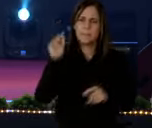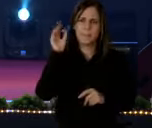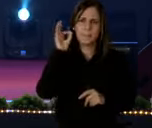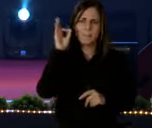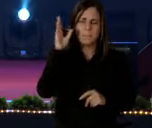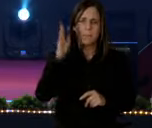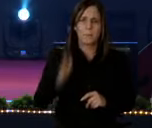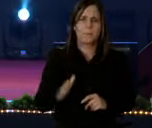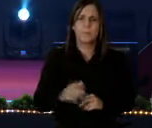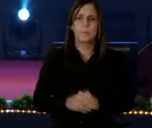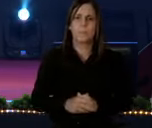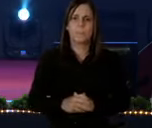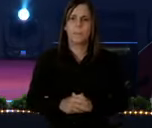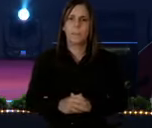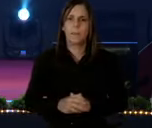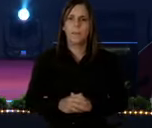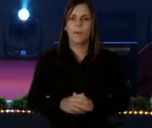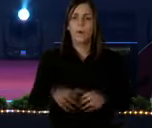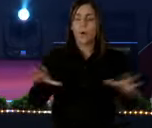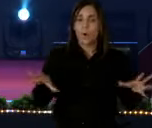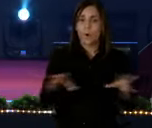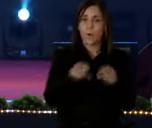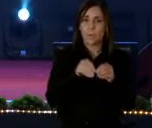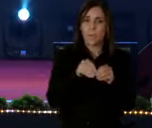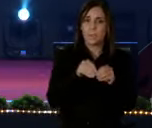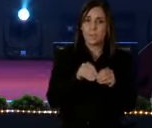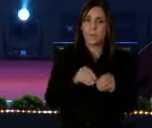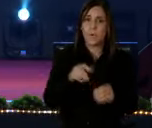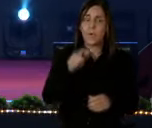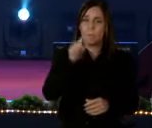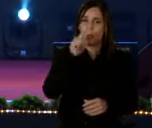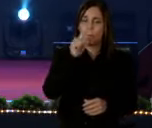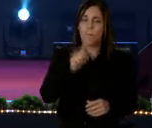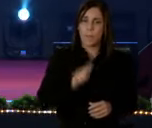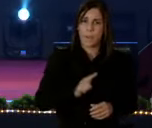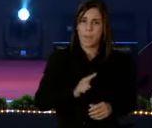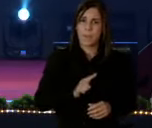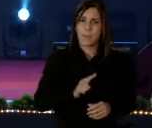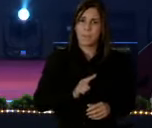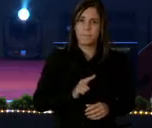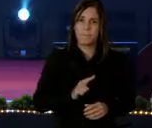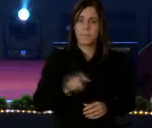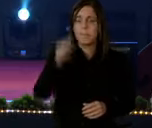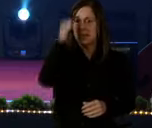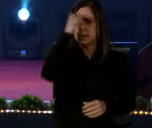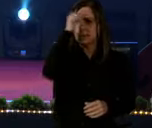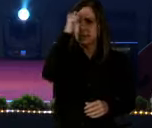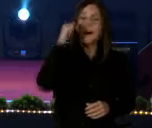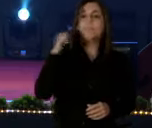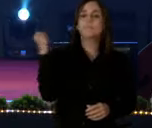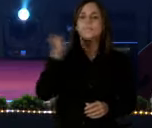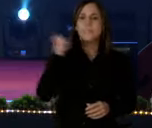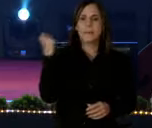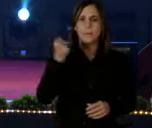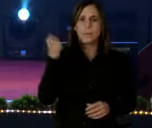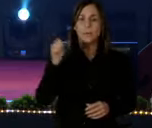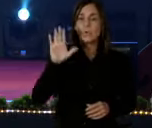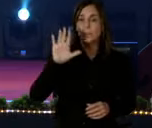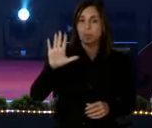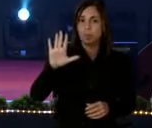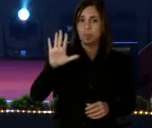pasar la fecha también del Congreso de Mujeres para que guarde la fecha, el sábado 5 de marzo, está confirmada la